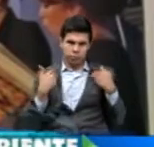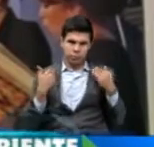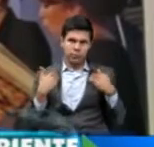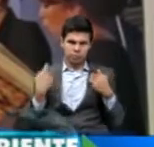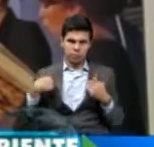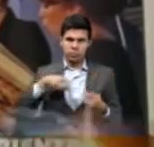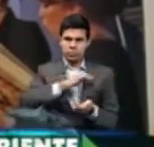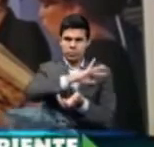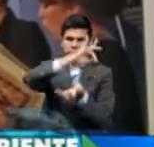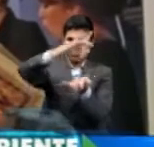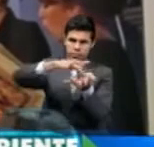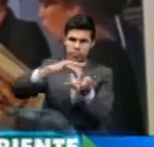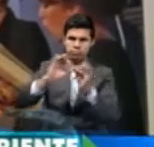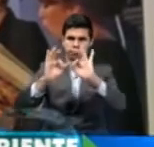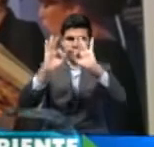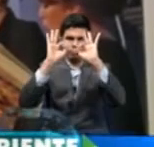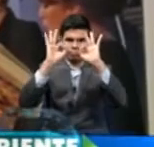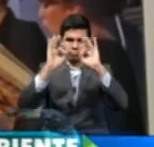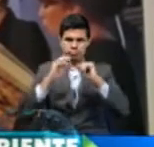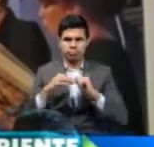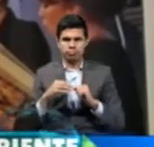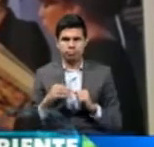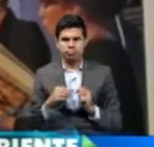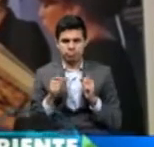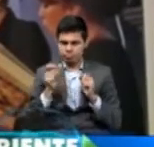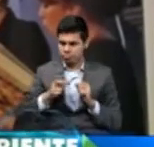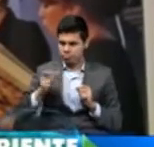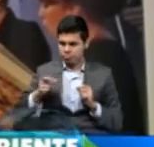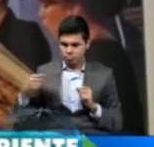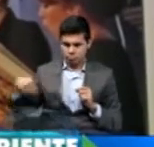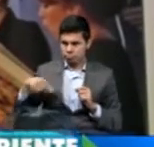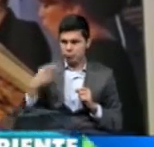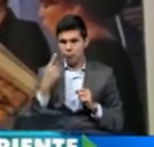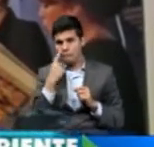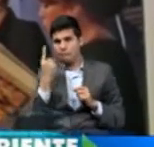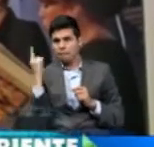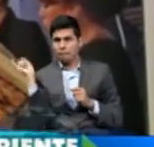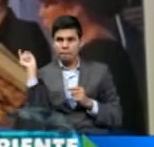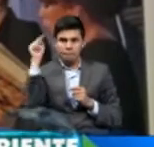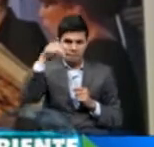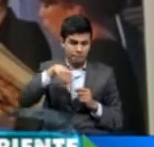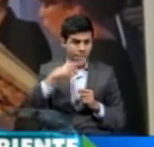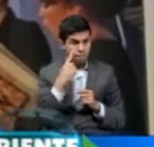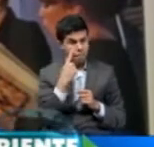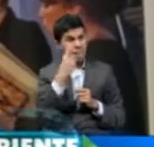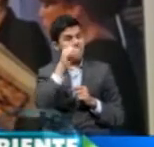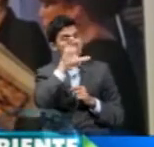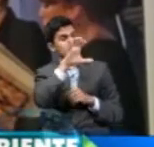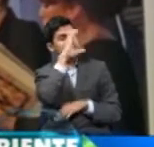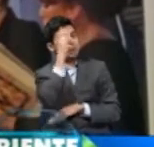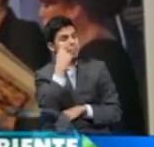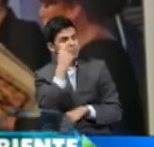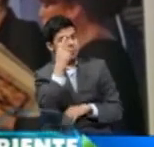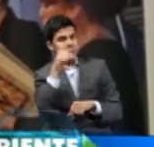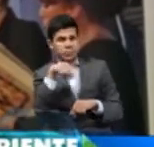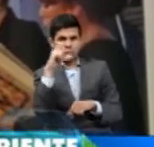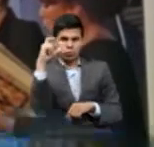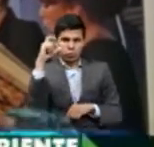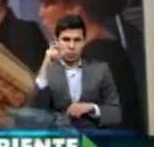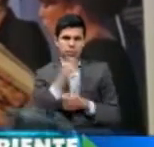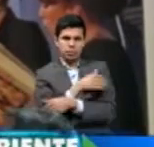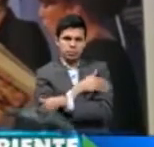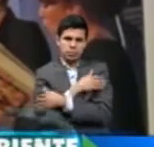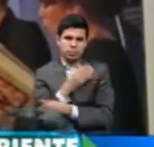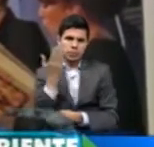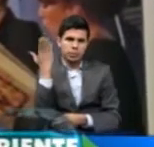dando. Para muchas personas las que están acá es su primer viaje al extranjero incluso. Entonces Pamplona y Cúcuta, que visitamos